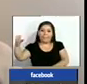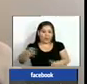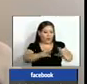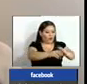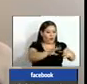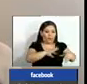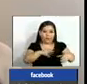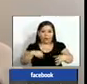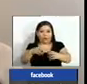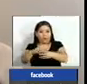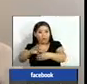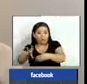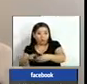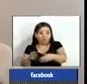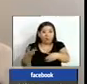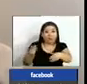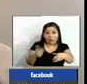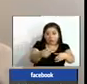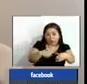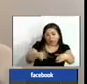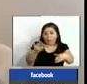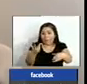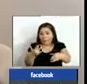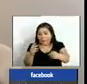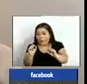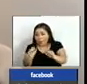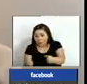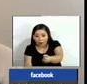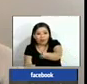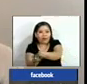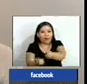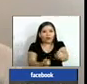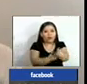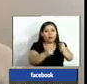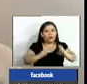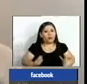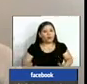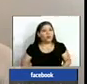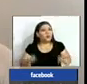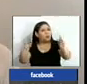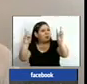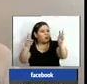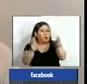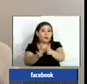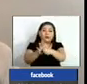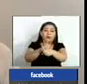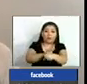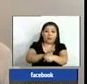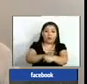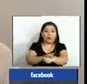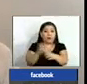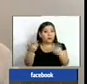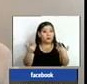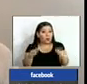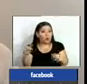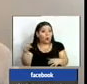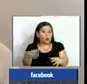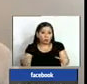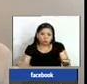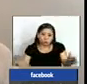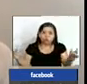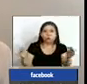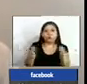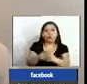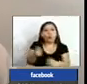la espera de ser tomadas en cuenta para la asistencia del gobierno ante la pandemia del COVID-19. Hoy se concentraron en la